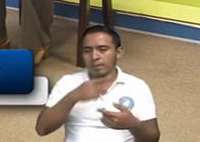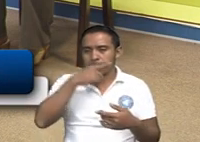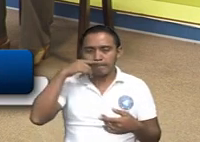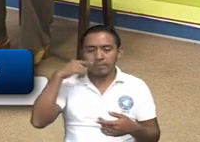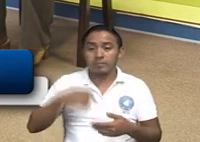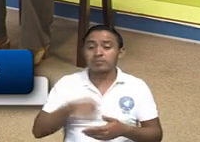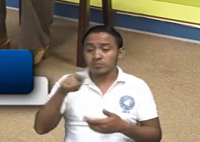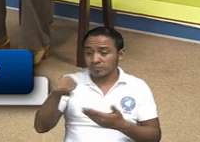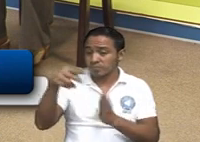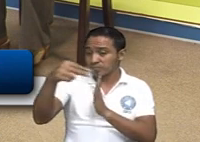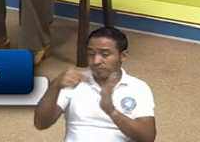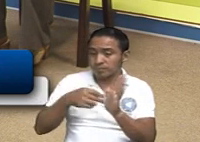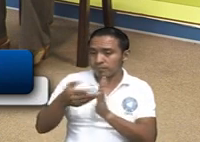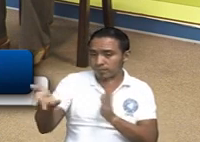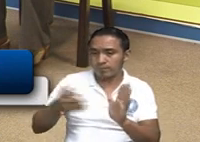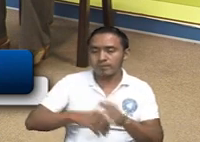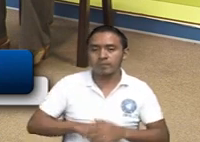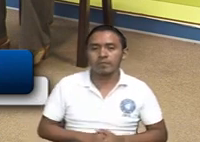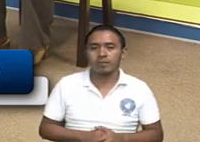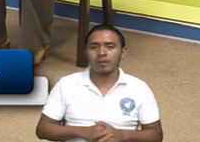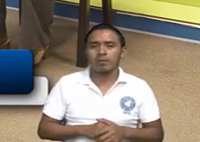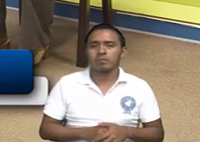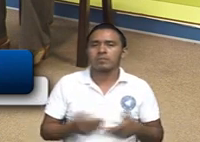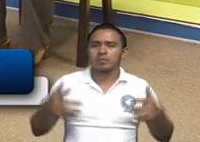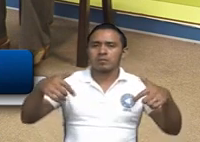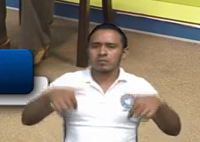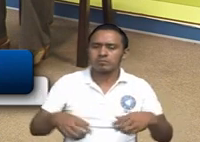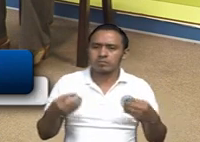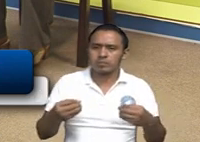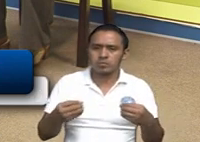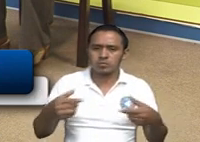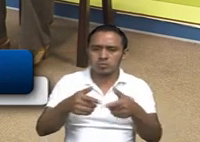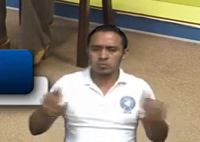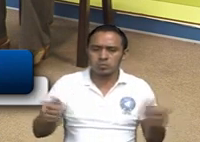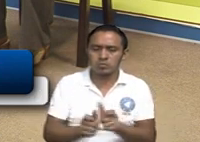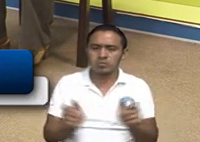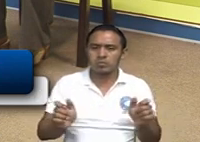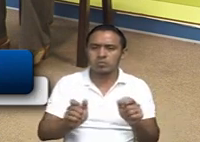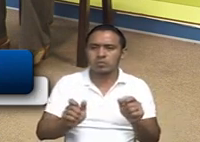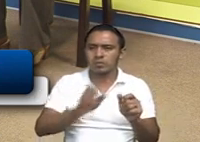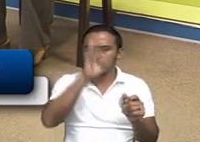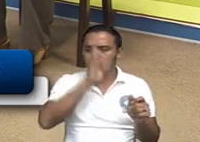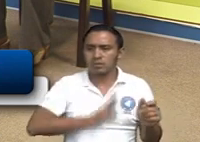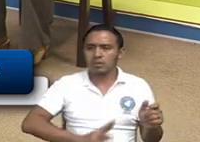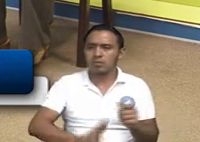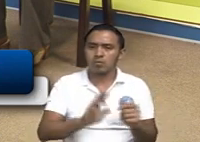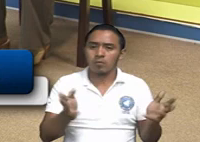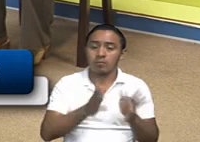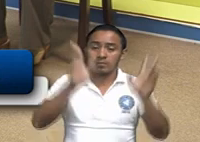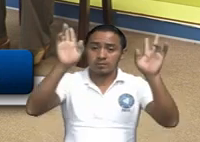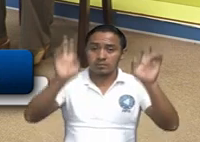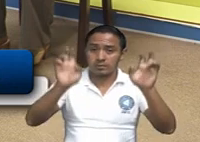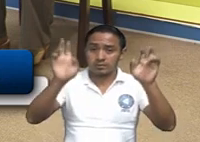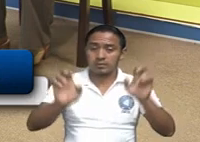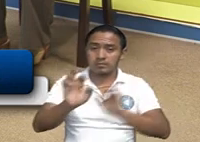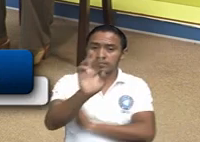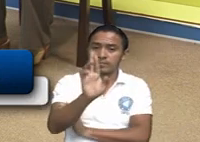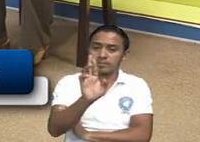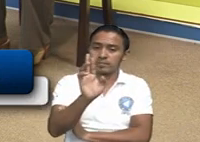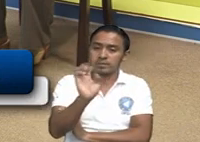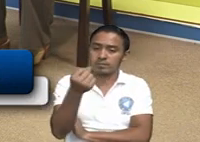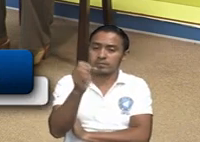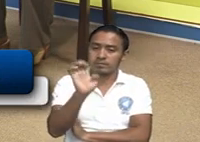Infórmense. La verdad es que ahora hay muchos lugares religiosos que han trabajado mucho con la parte del desarrollo